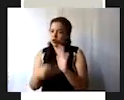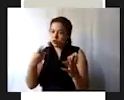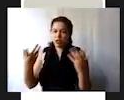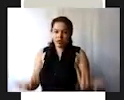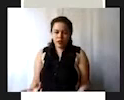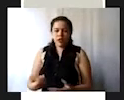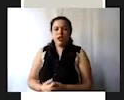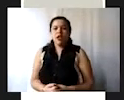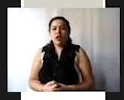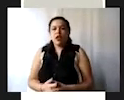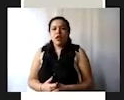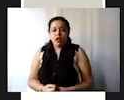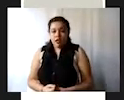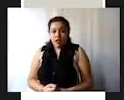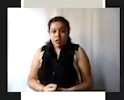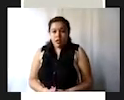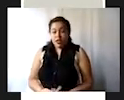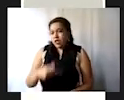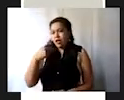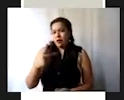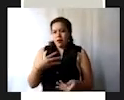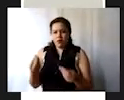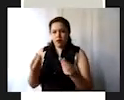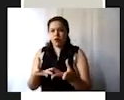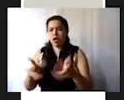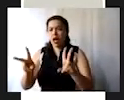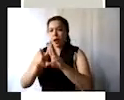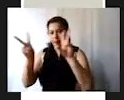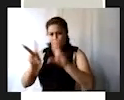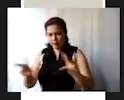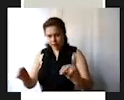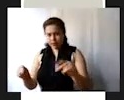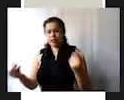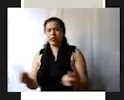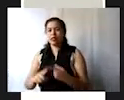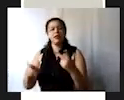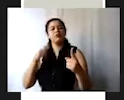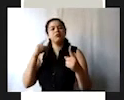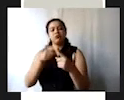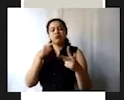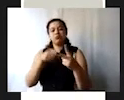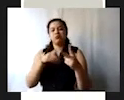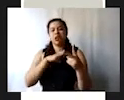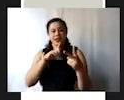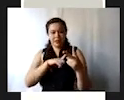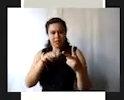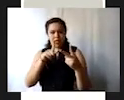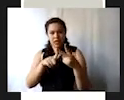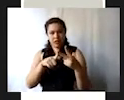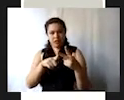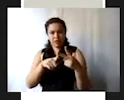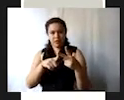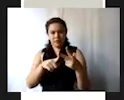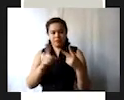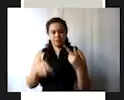a lo mejor, aquí es muy clara la P a la que se le contribuye, la P de la paz, con un objetivo en particular, con